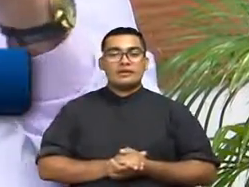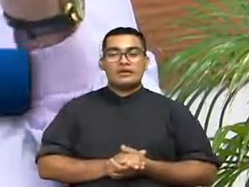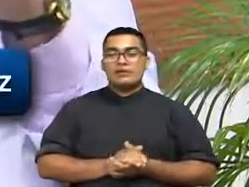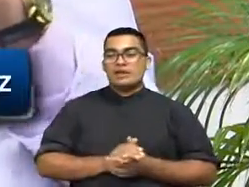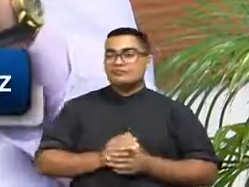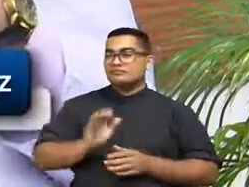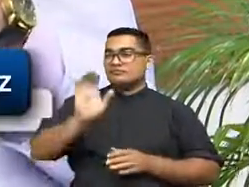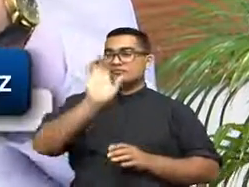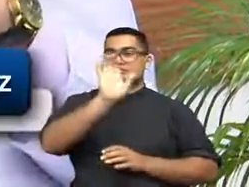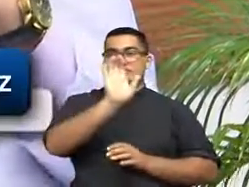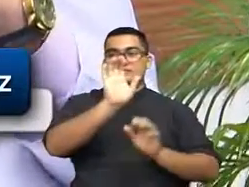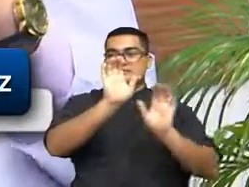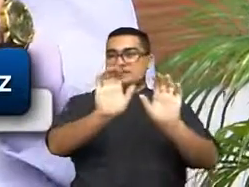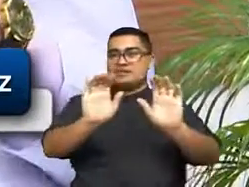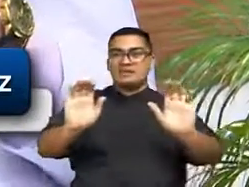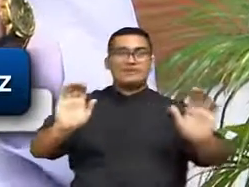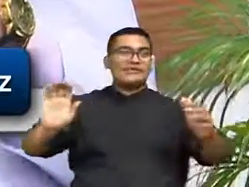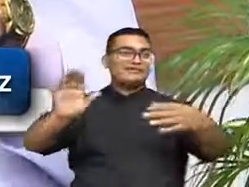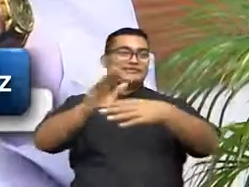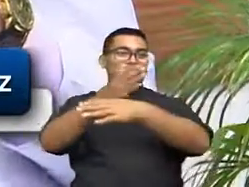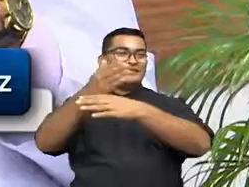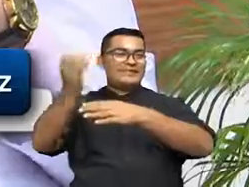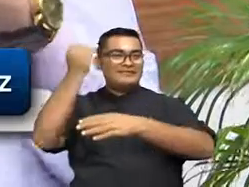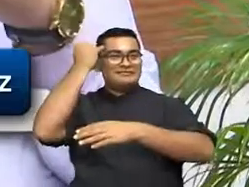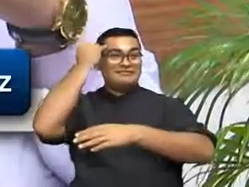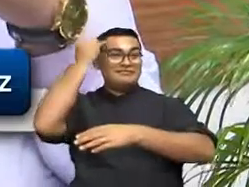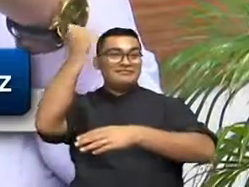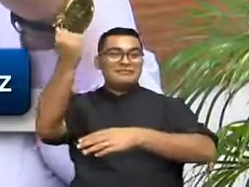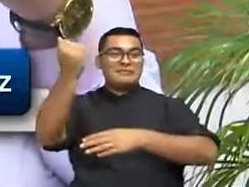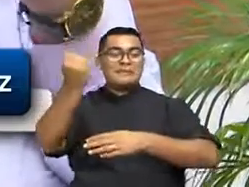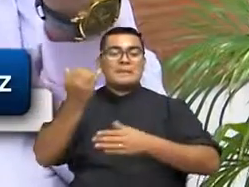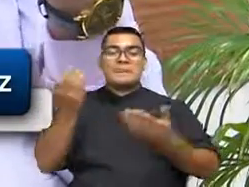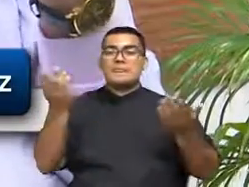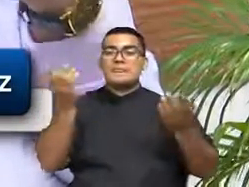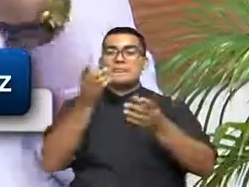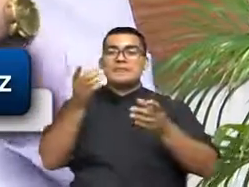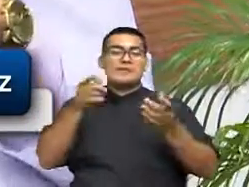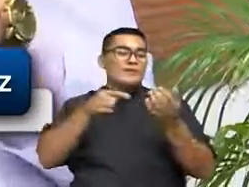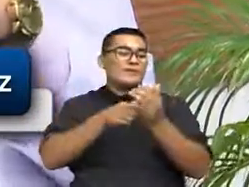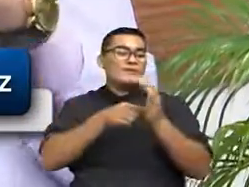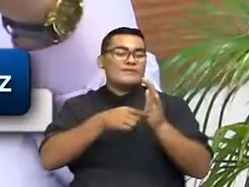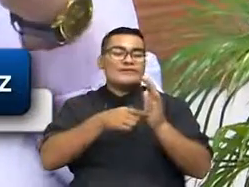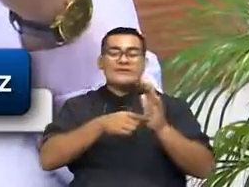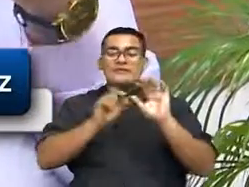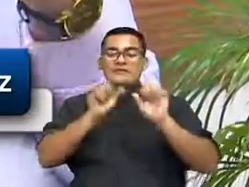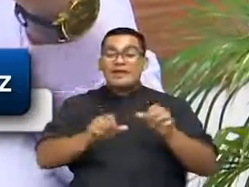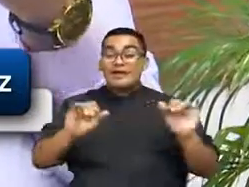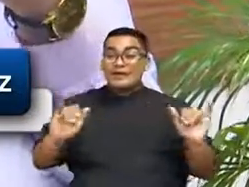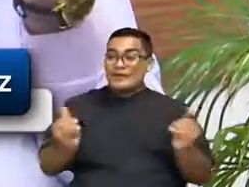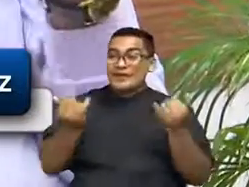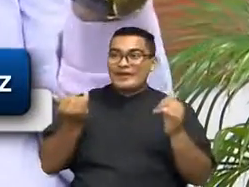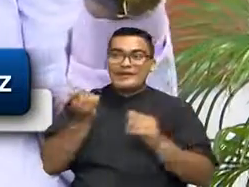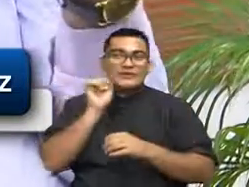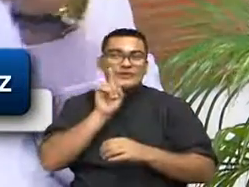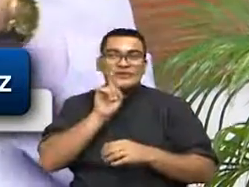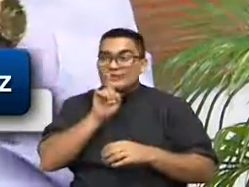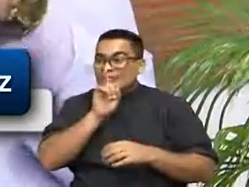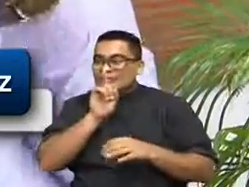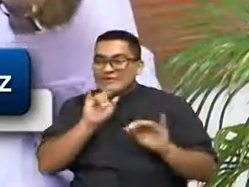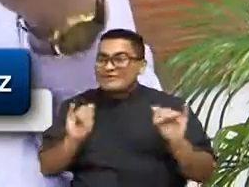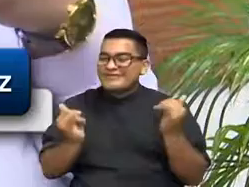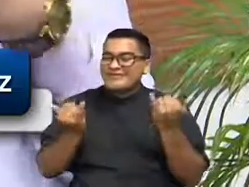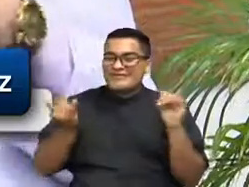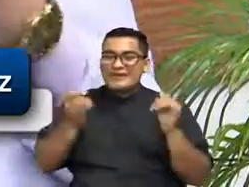niño es un mundo, el niño tiene que ser un niño, es un mundo de juego, el niño es un mundo de engaño. Lastimosamente,